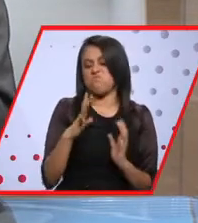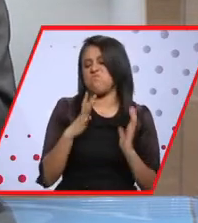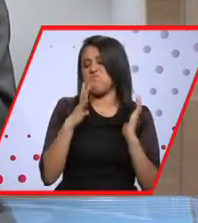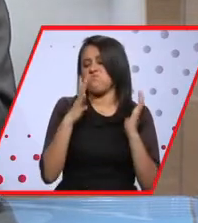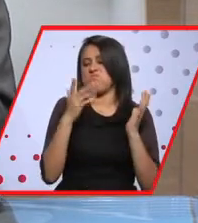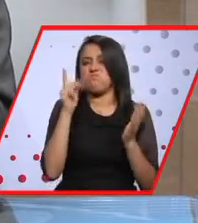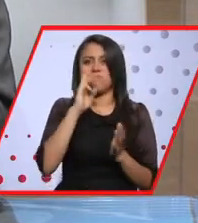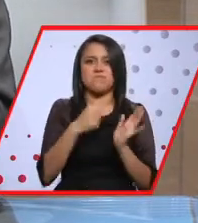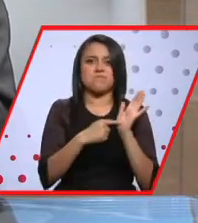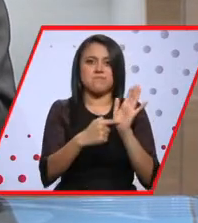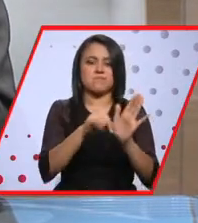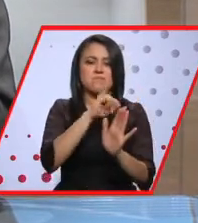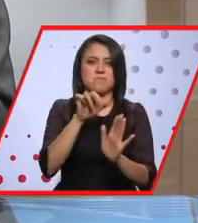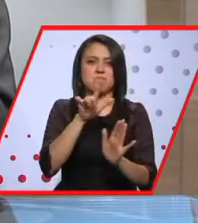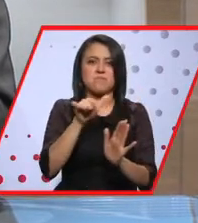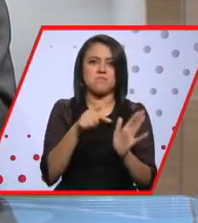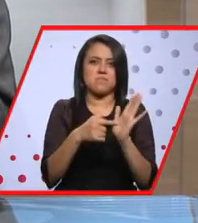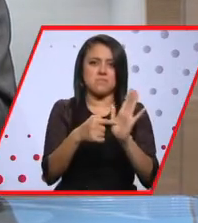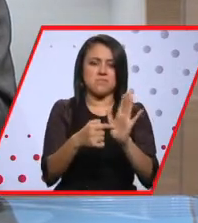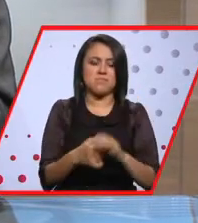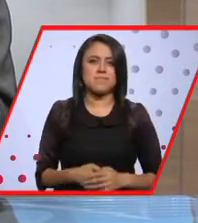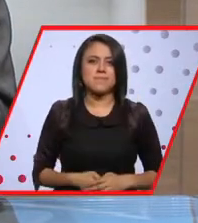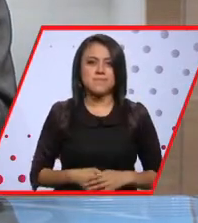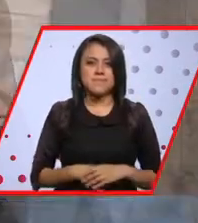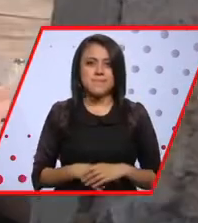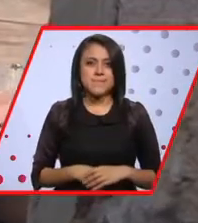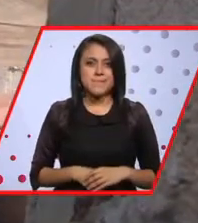agresivos. Jocelyn González nos platica.